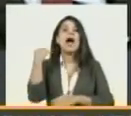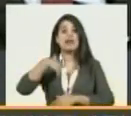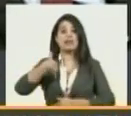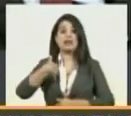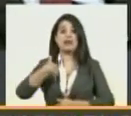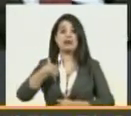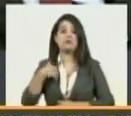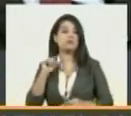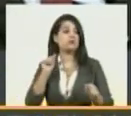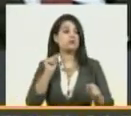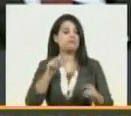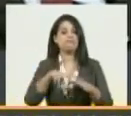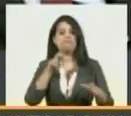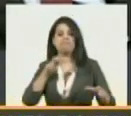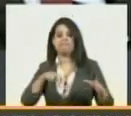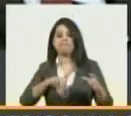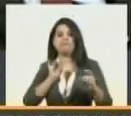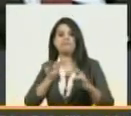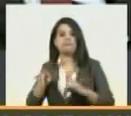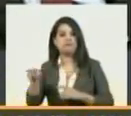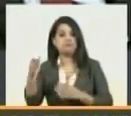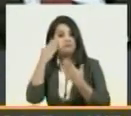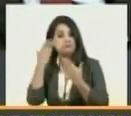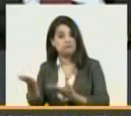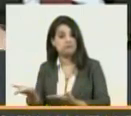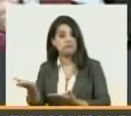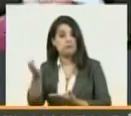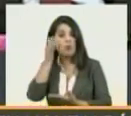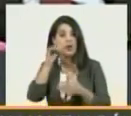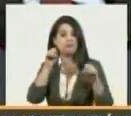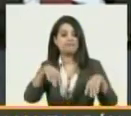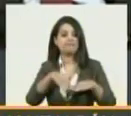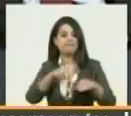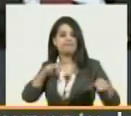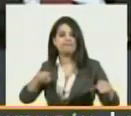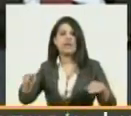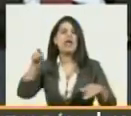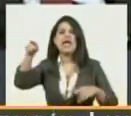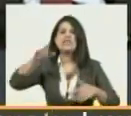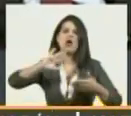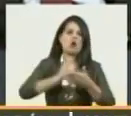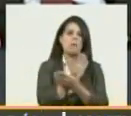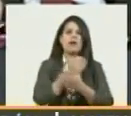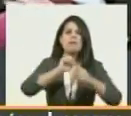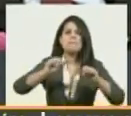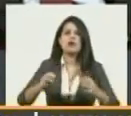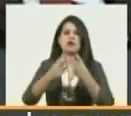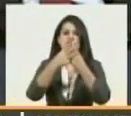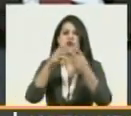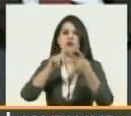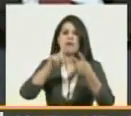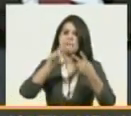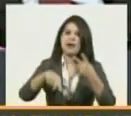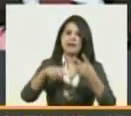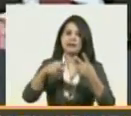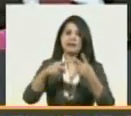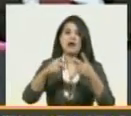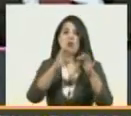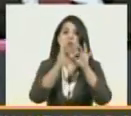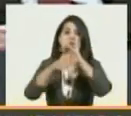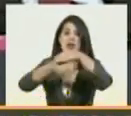esas pretensiones. Mírense en ese espejo. Dio golpes en el Mercosur, llevó la desintegración de